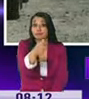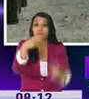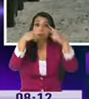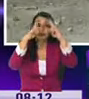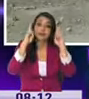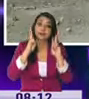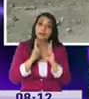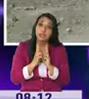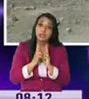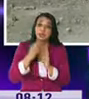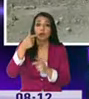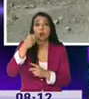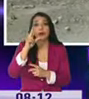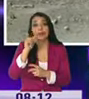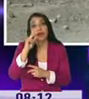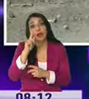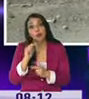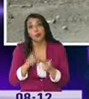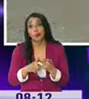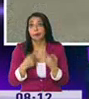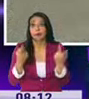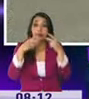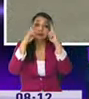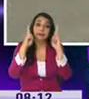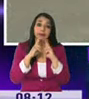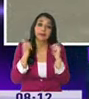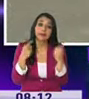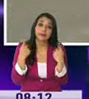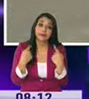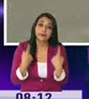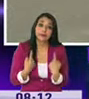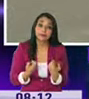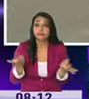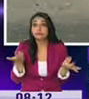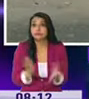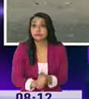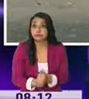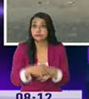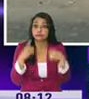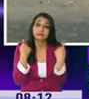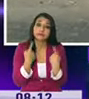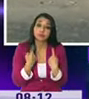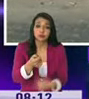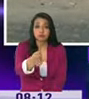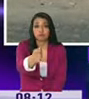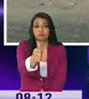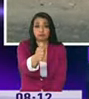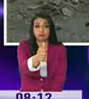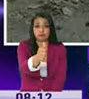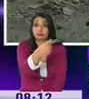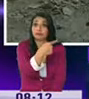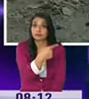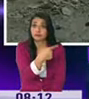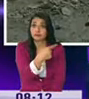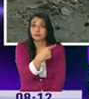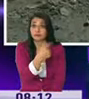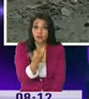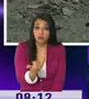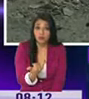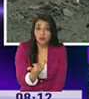de Guadalupe, La Churona o La Churona? Ah, a La Churona. A ver si por favor, eso está así. No